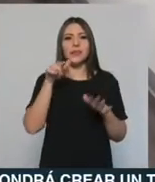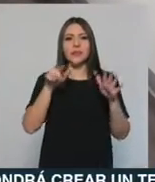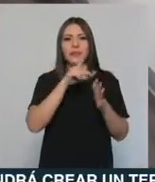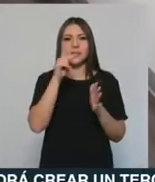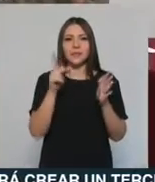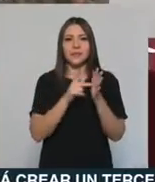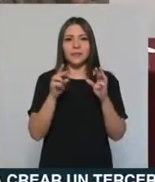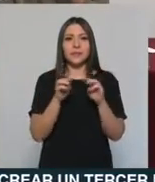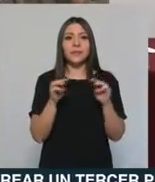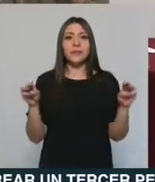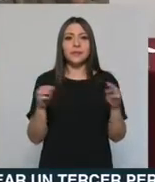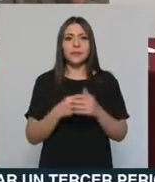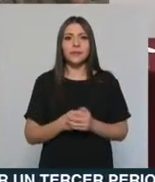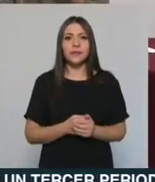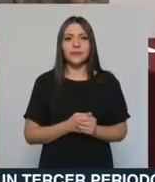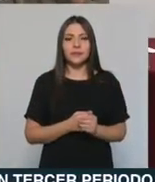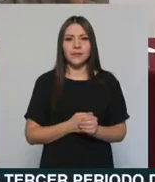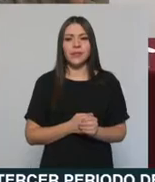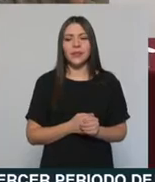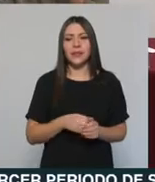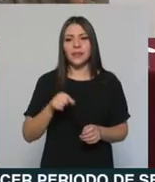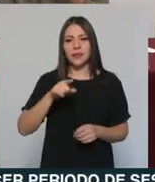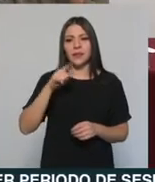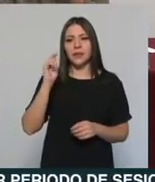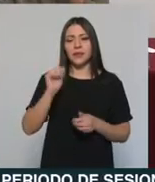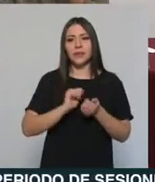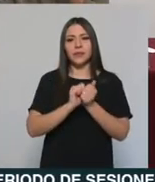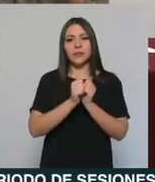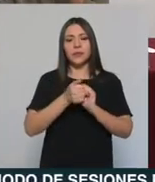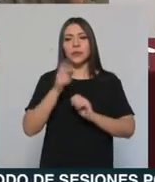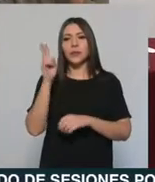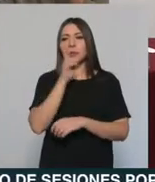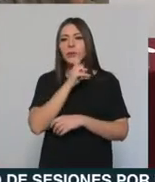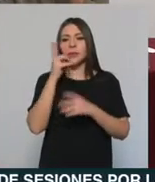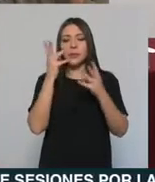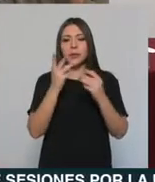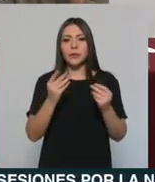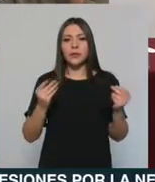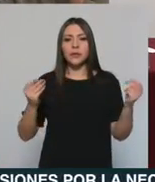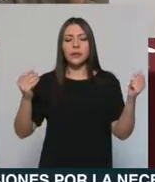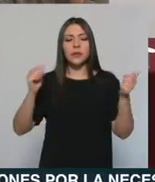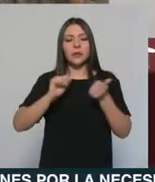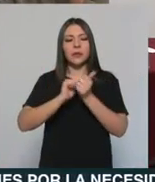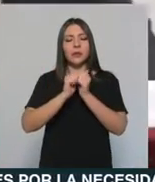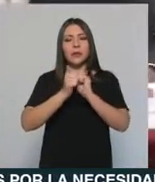kilómetros por hora, poco a poco las partículas contaminantes en el aire se vayan